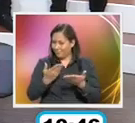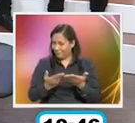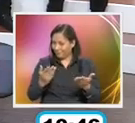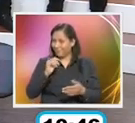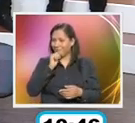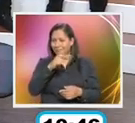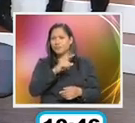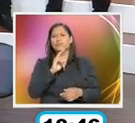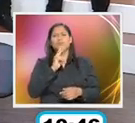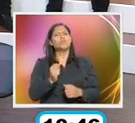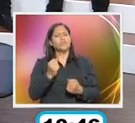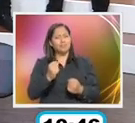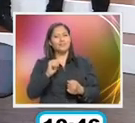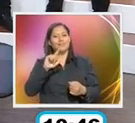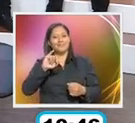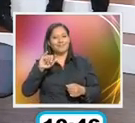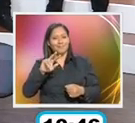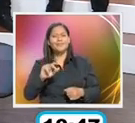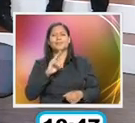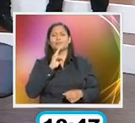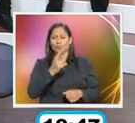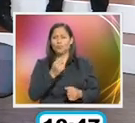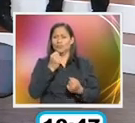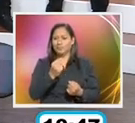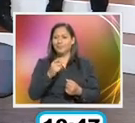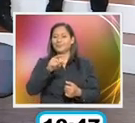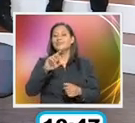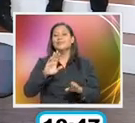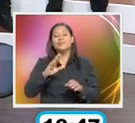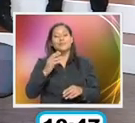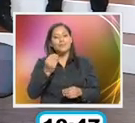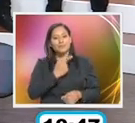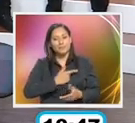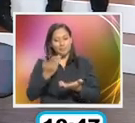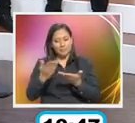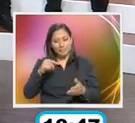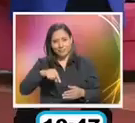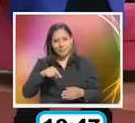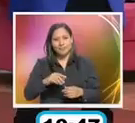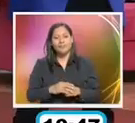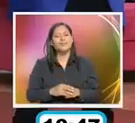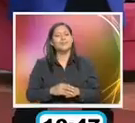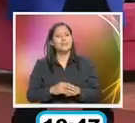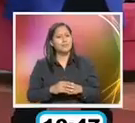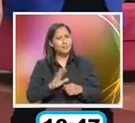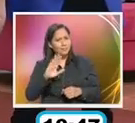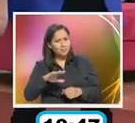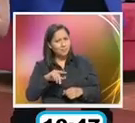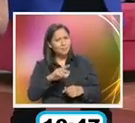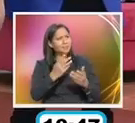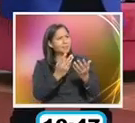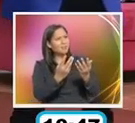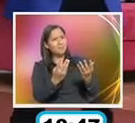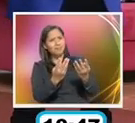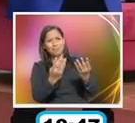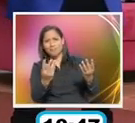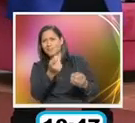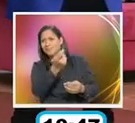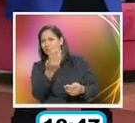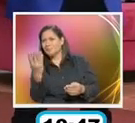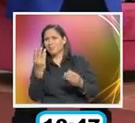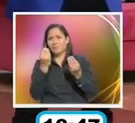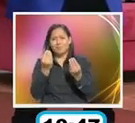yo, porque ellos tienen su manera bien original de presentarse. Oigan, me da mucho gusto que estén aquí. Oye, son un chorro, aparte son un